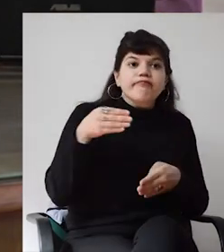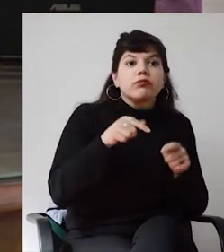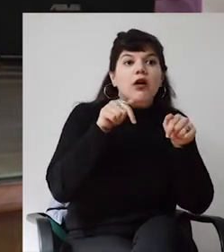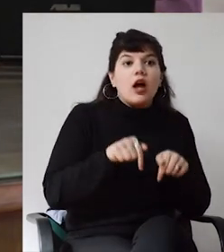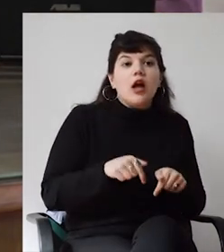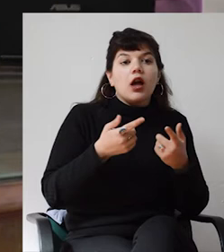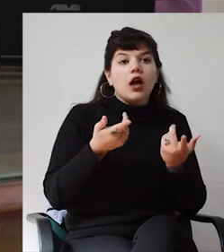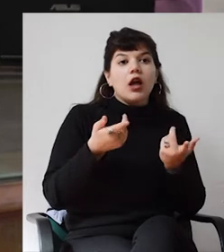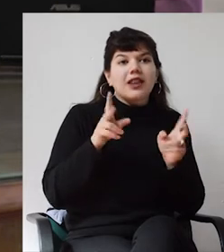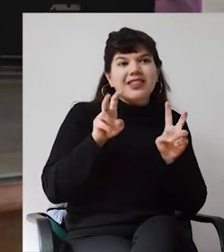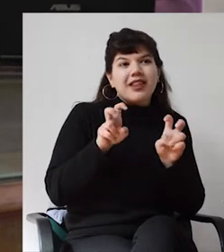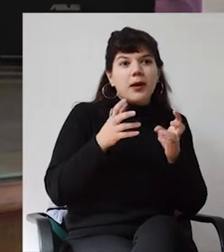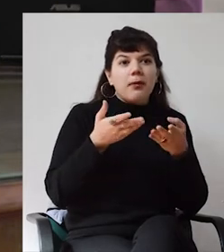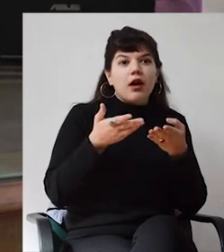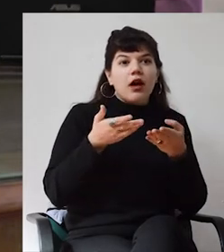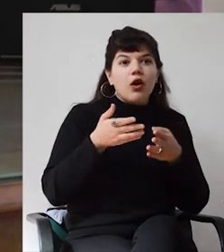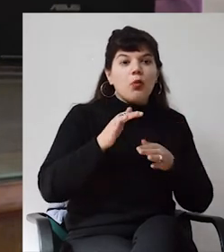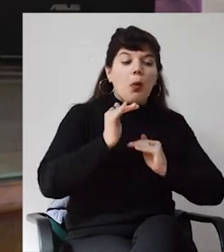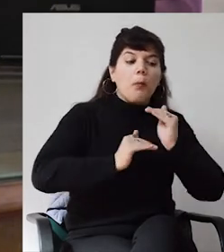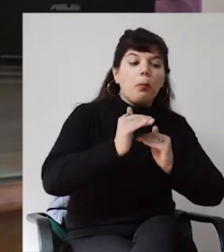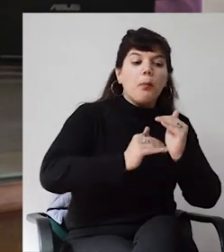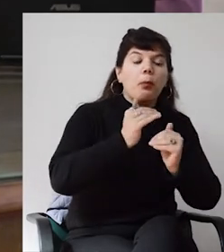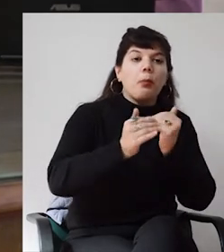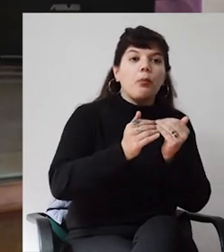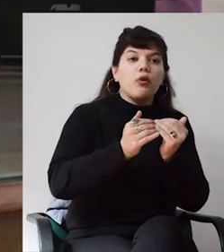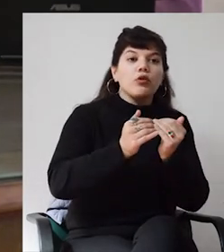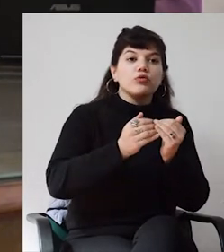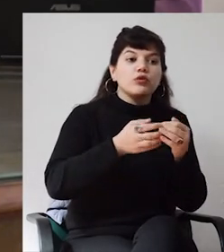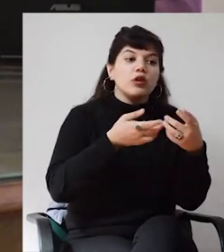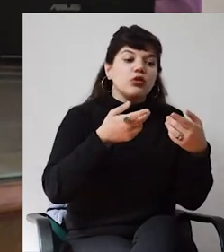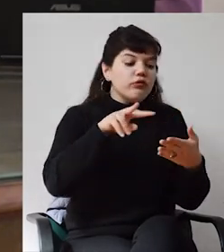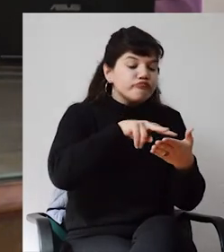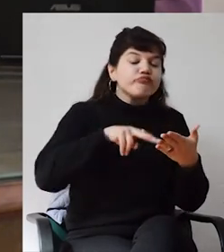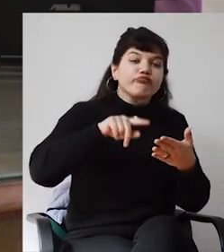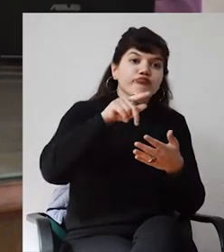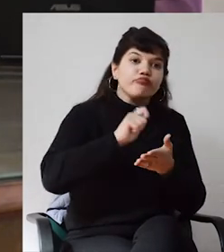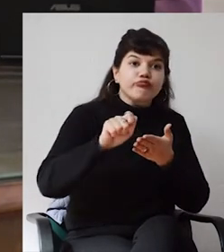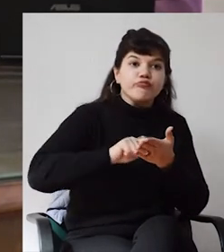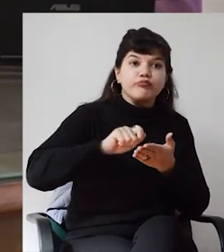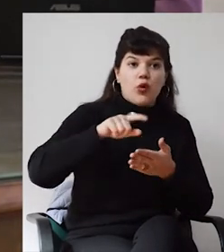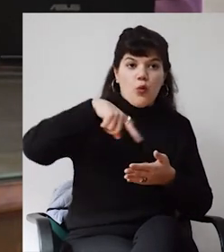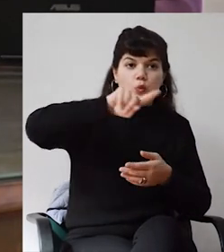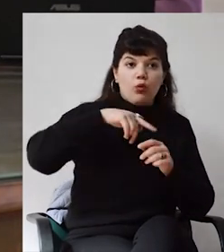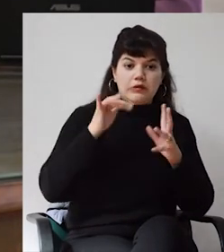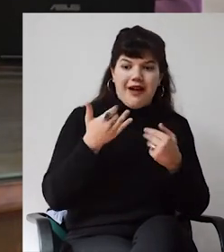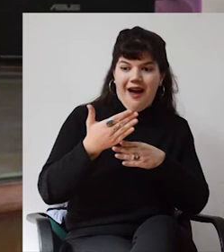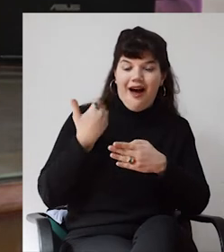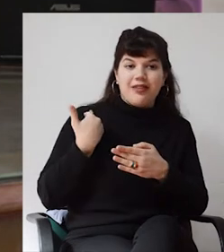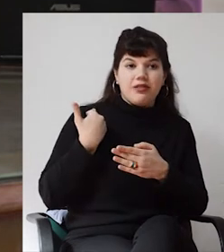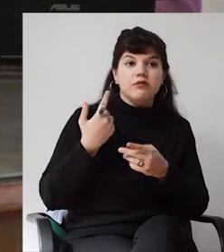la convocatoria tiene que ver, según nos han informado, con un proceso de diagnóstico que ustedes vienen realizando, la cámara,